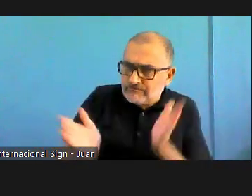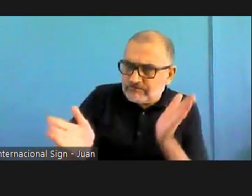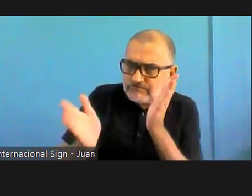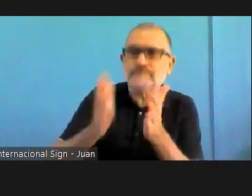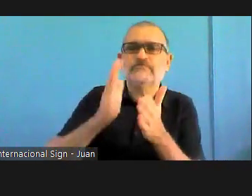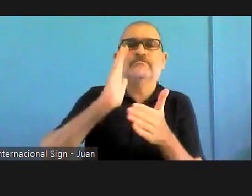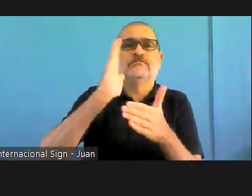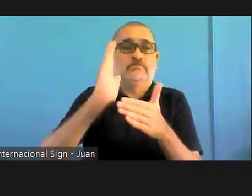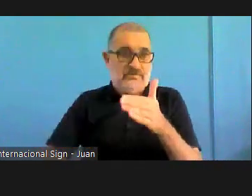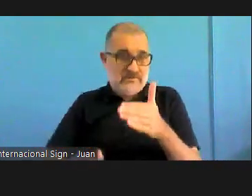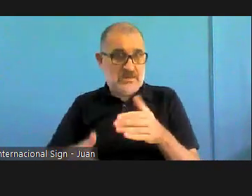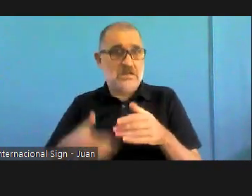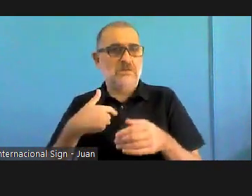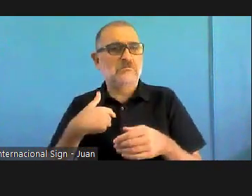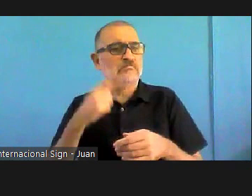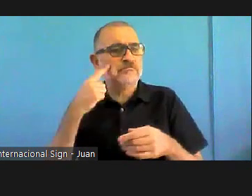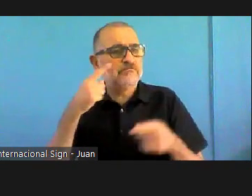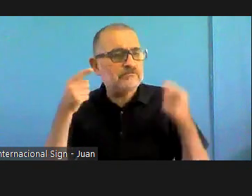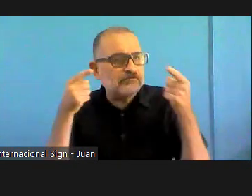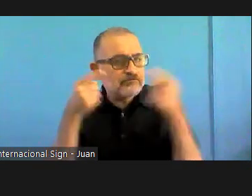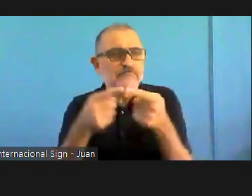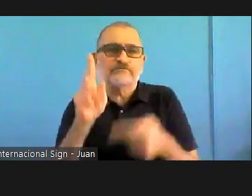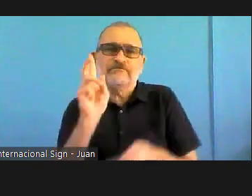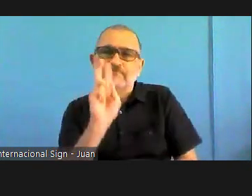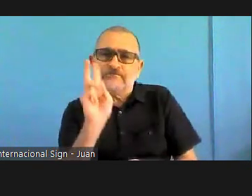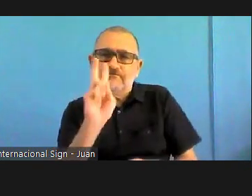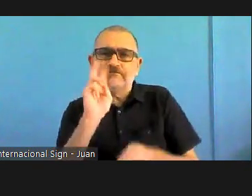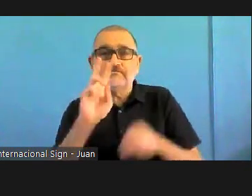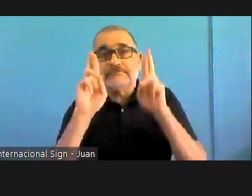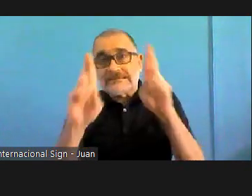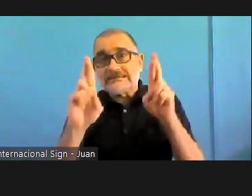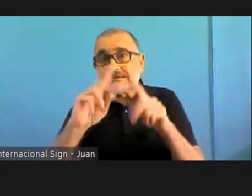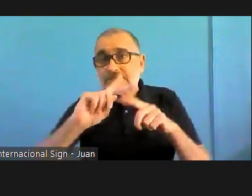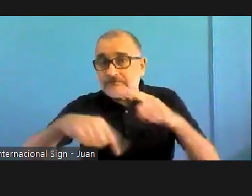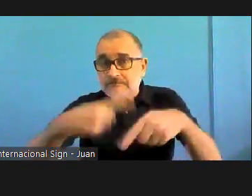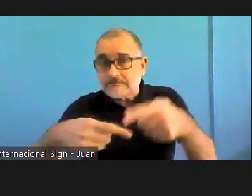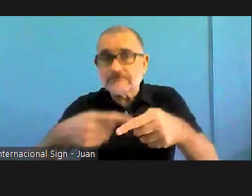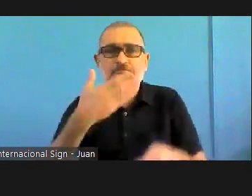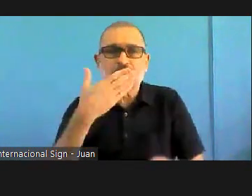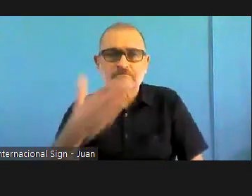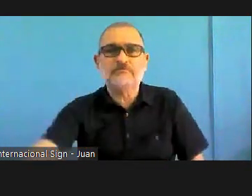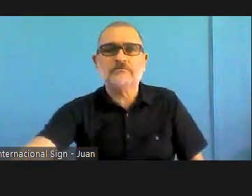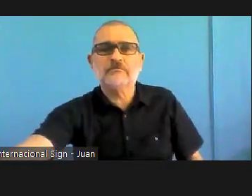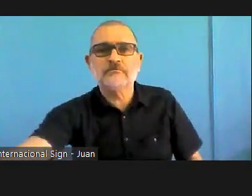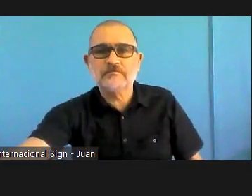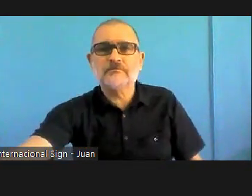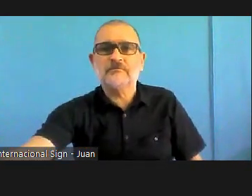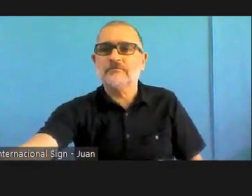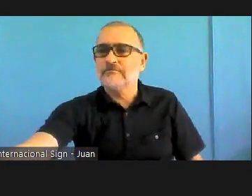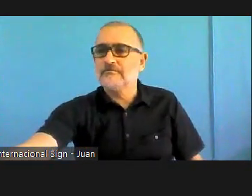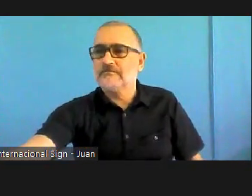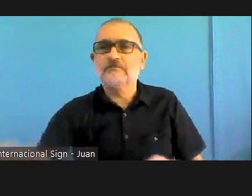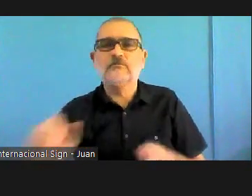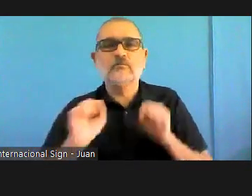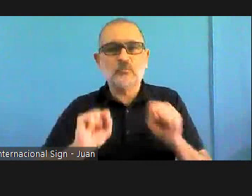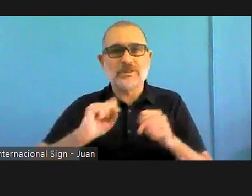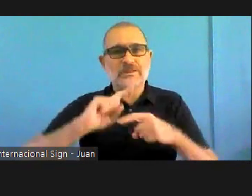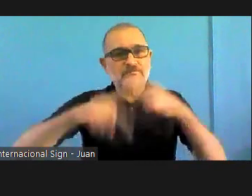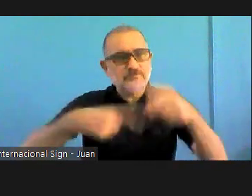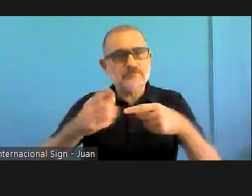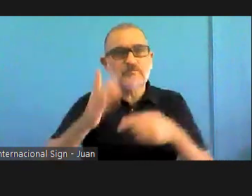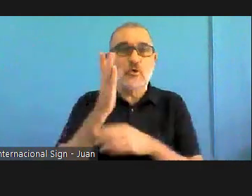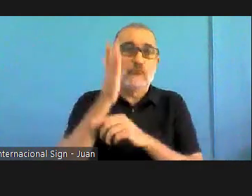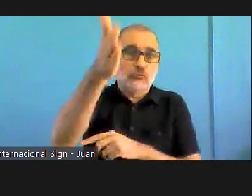por último, tenemos la esperanza que esta proyección y estas prácticas nos fortalezcan para un futuro.